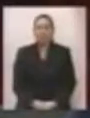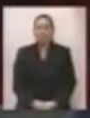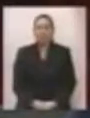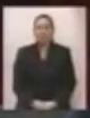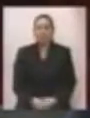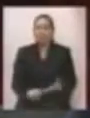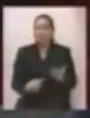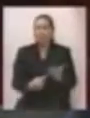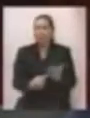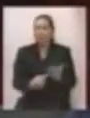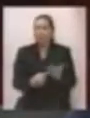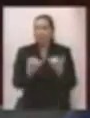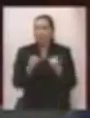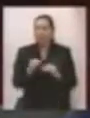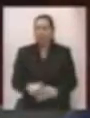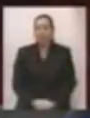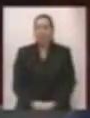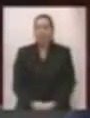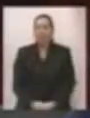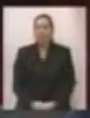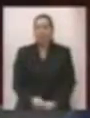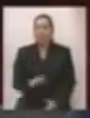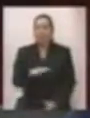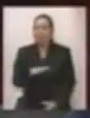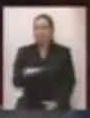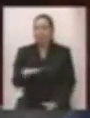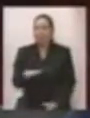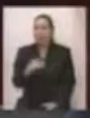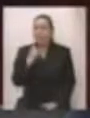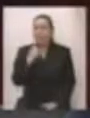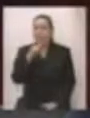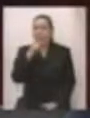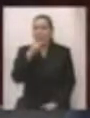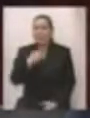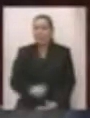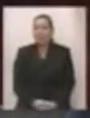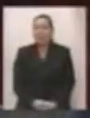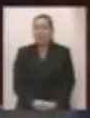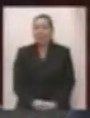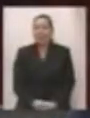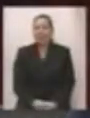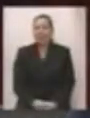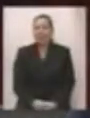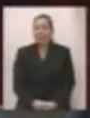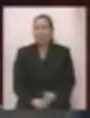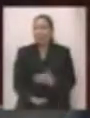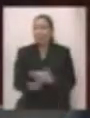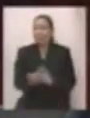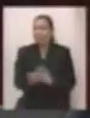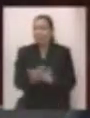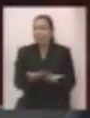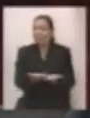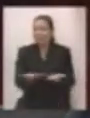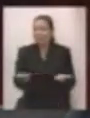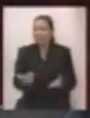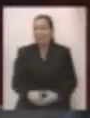responsable de las tecnologías de la información y comunicaciones para niños, niñas y adolescentes. Buenos días, señora presidenta y señores